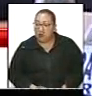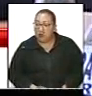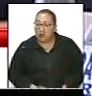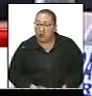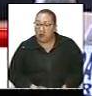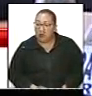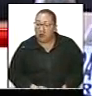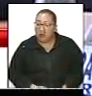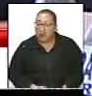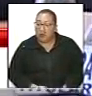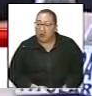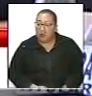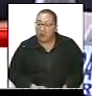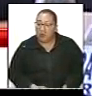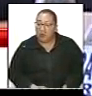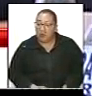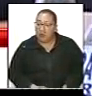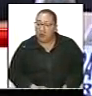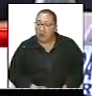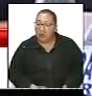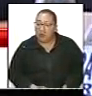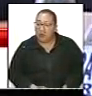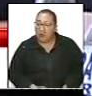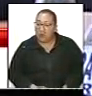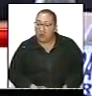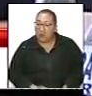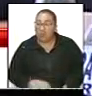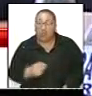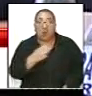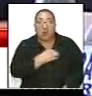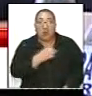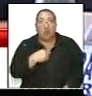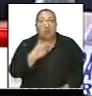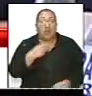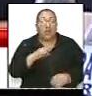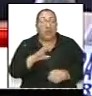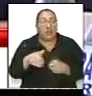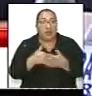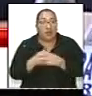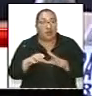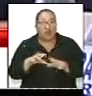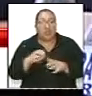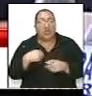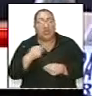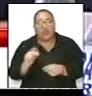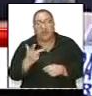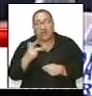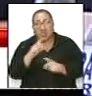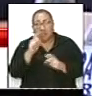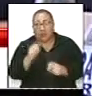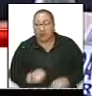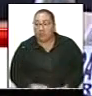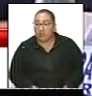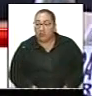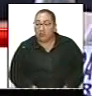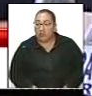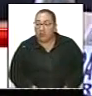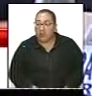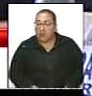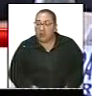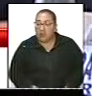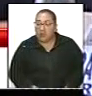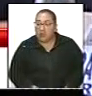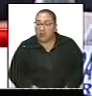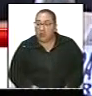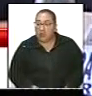el ministerio no da las facilidades de poder hacerlo. Entonces, mi segunda pregunta apunta a eso. Y la tercera pregunta va dirigida,